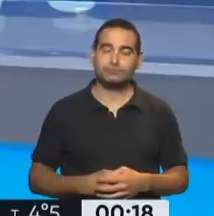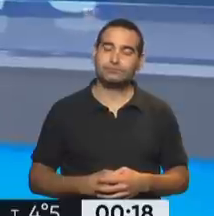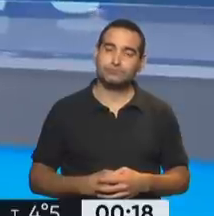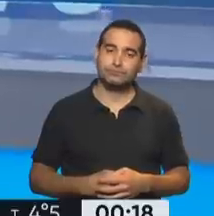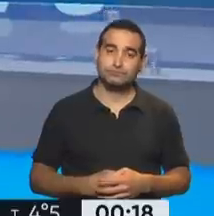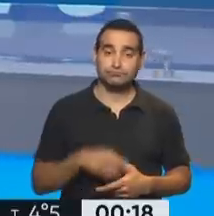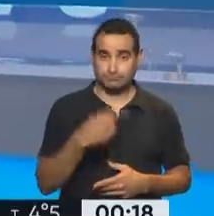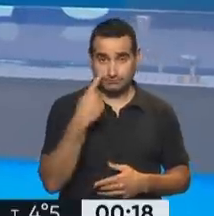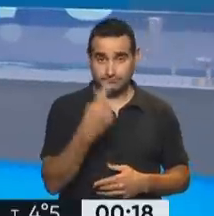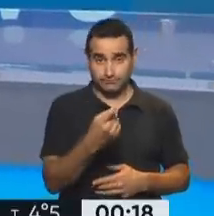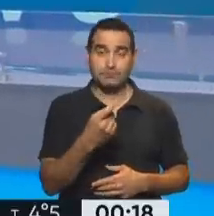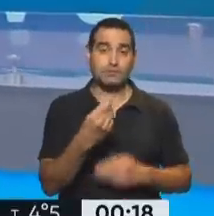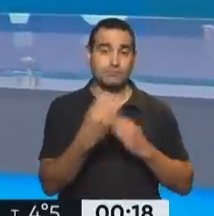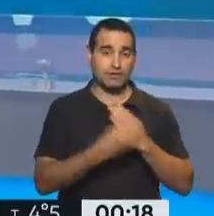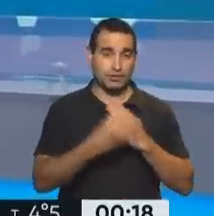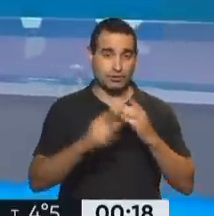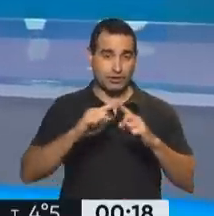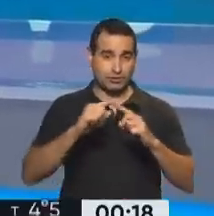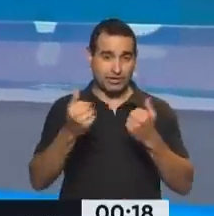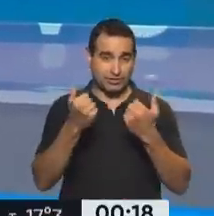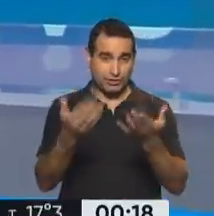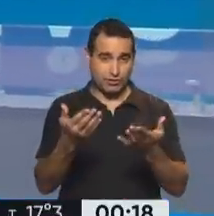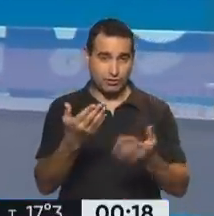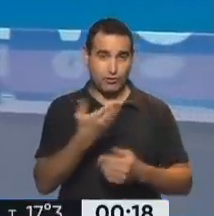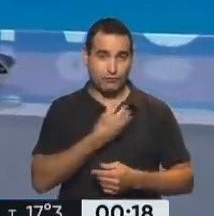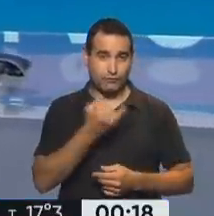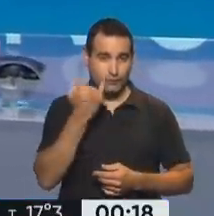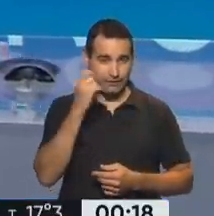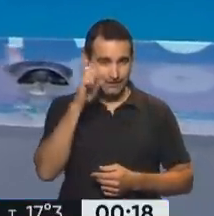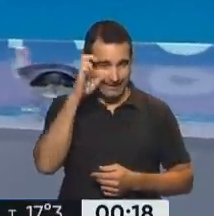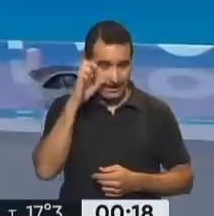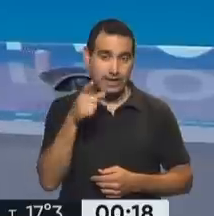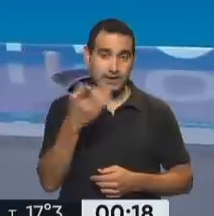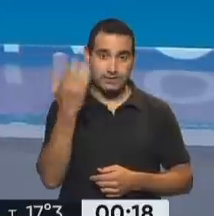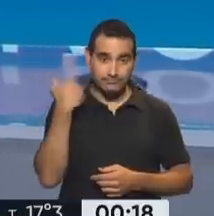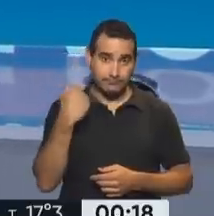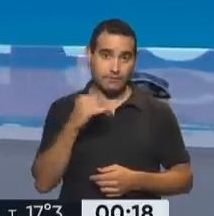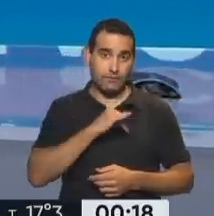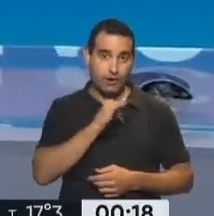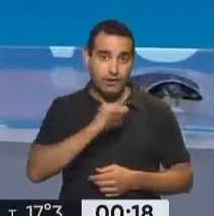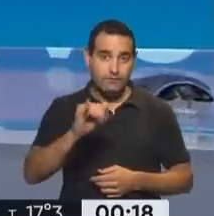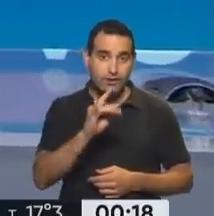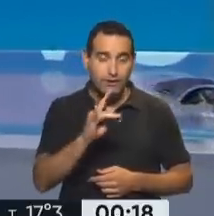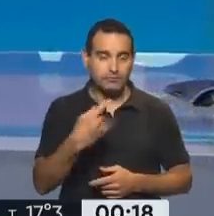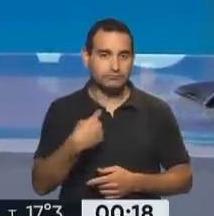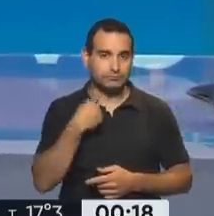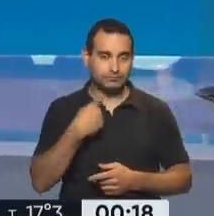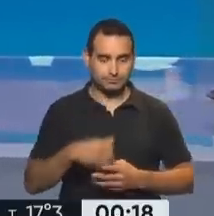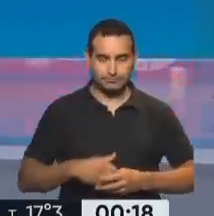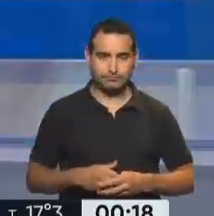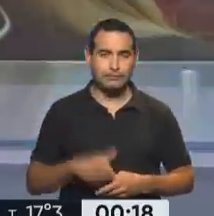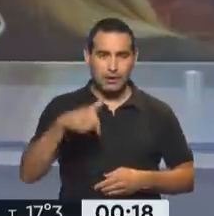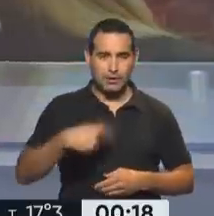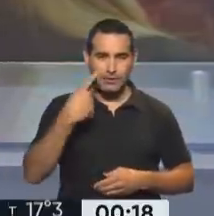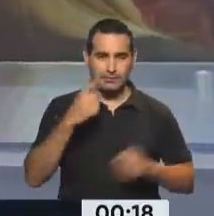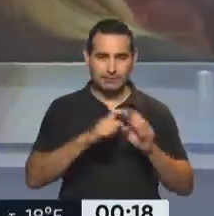Esto decía entonces el canciller Jorge Forí, hace pocas horas enterado ya de esta denuncia de Bolivia. Vamos a recordar ahora material